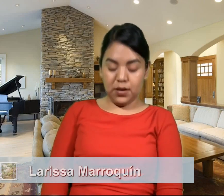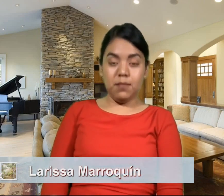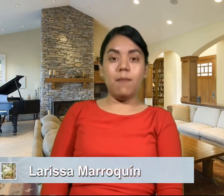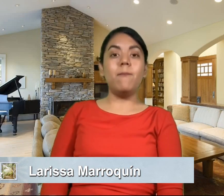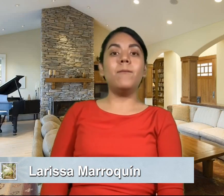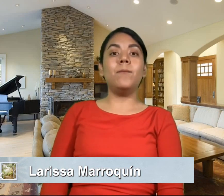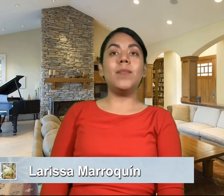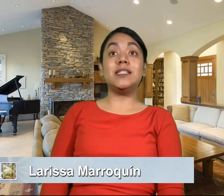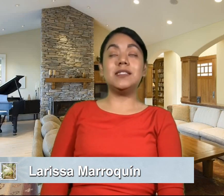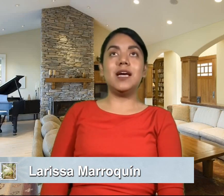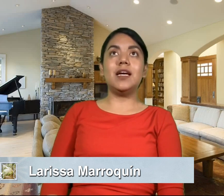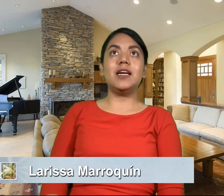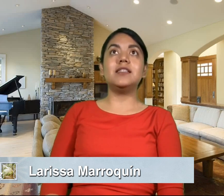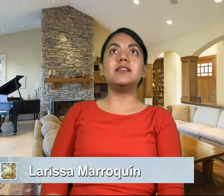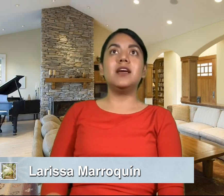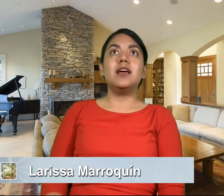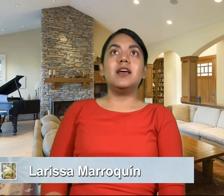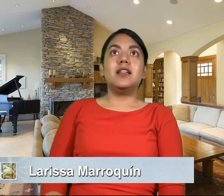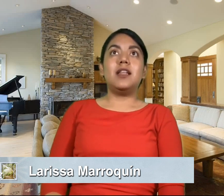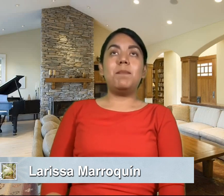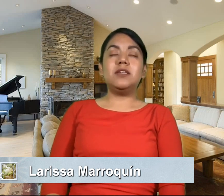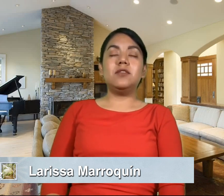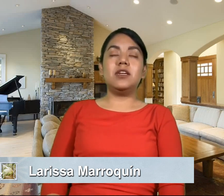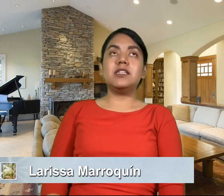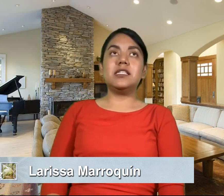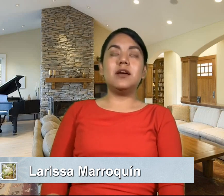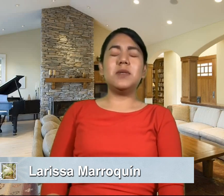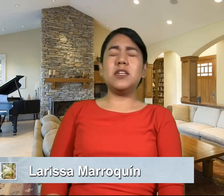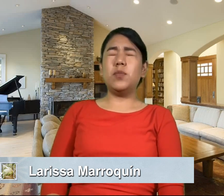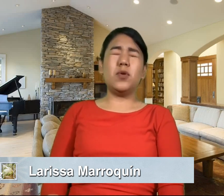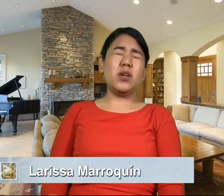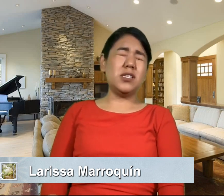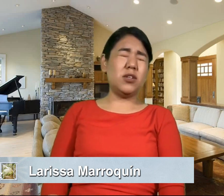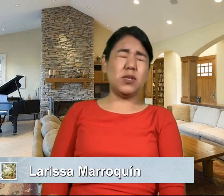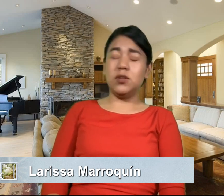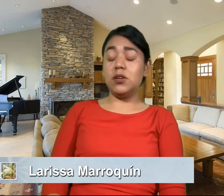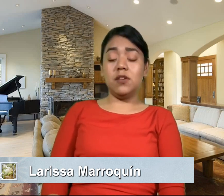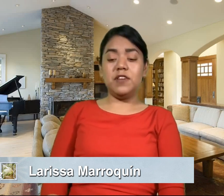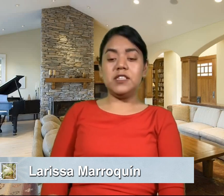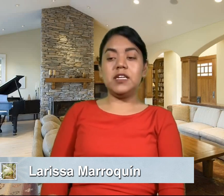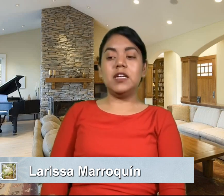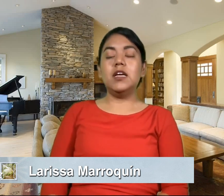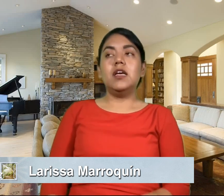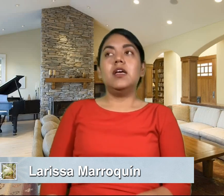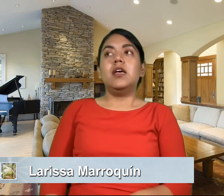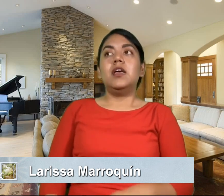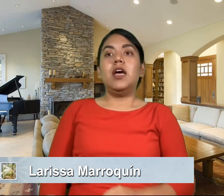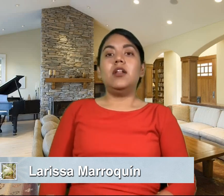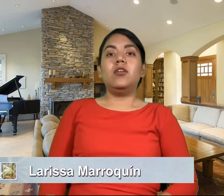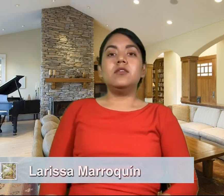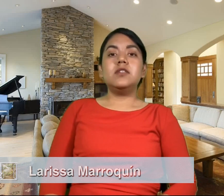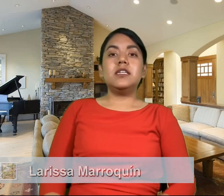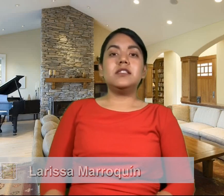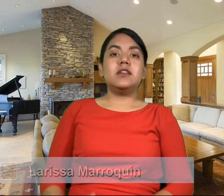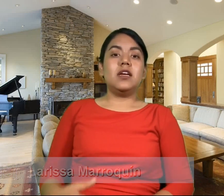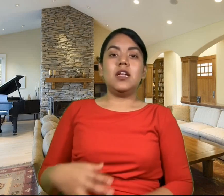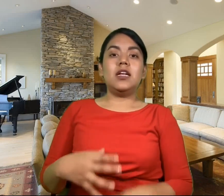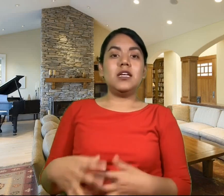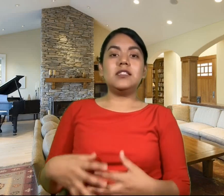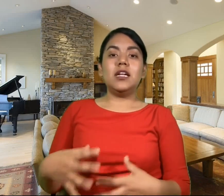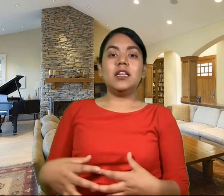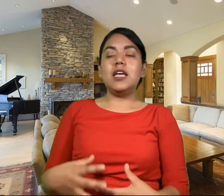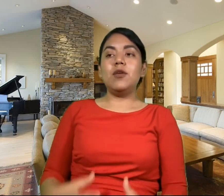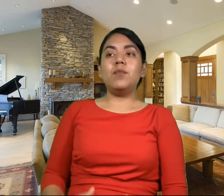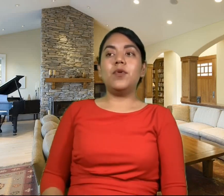enviaban mensajes de personas que estaban pasando por una situación difícil. Entonces,